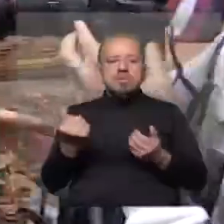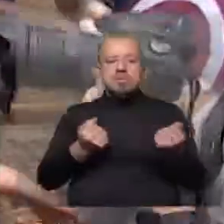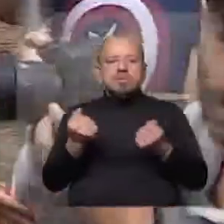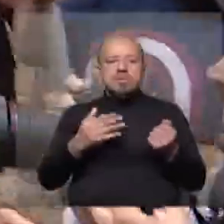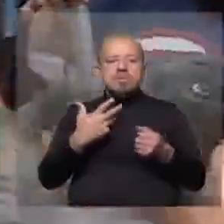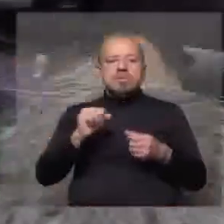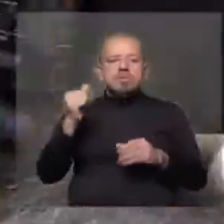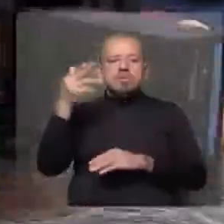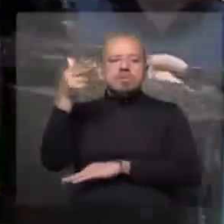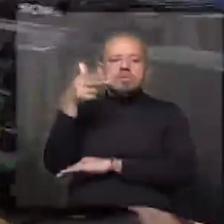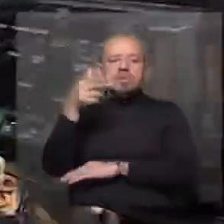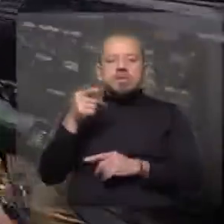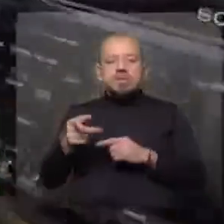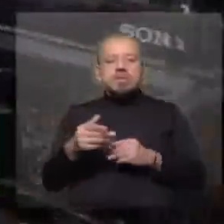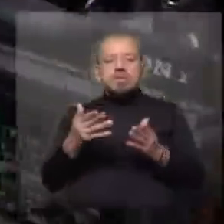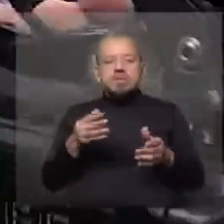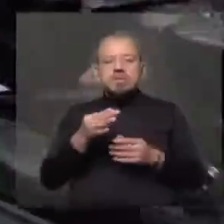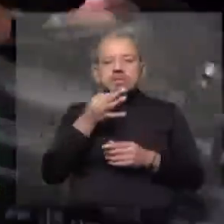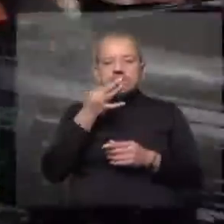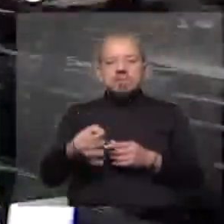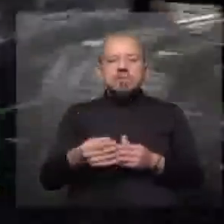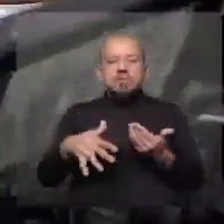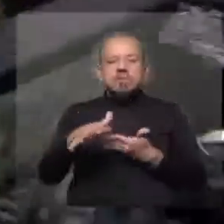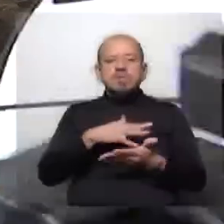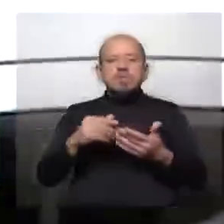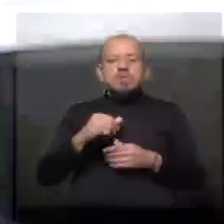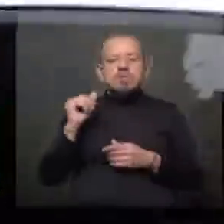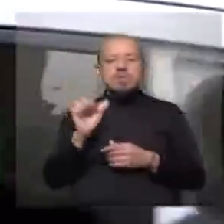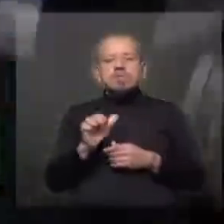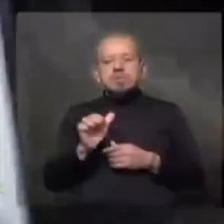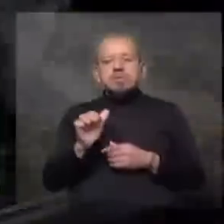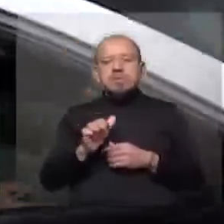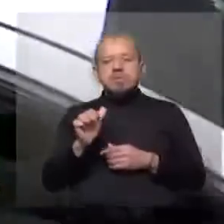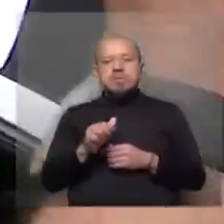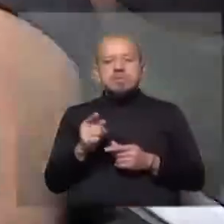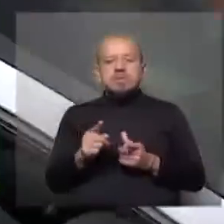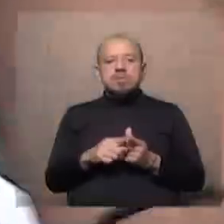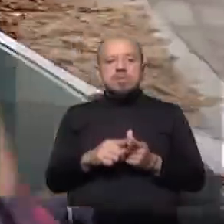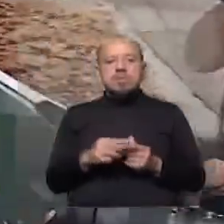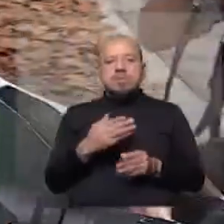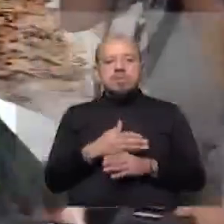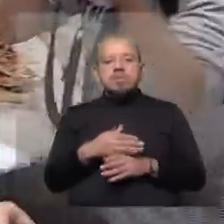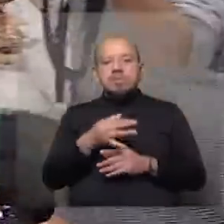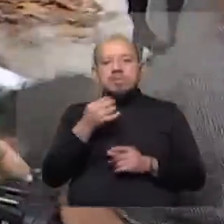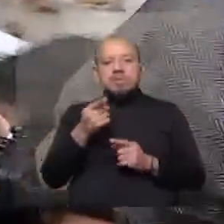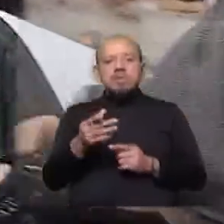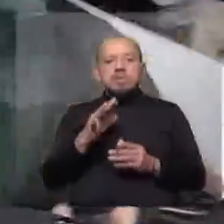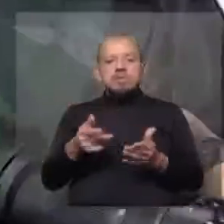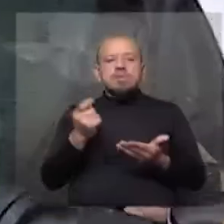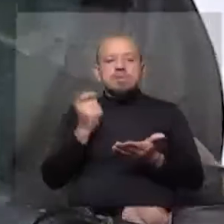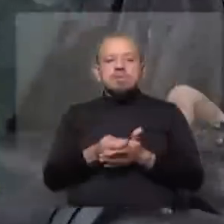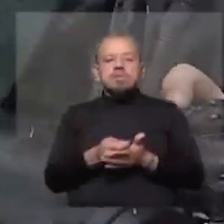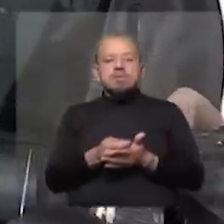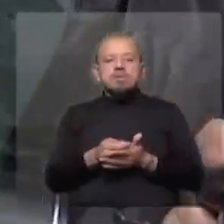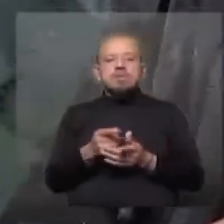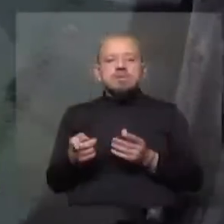hotel sostuvo la víctima que relató una situación de violación por parte de penadés luego dijo me iba a pagar lo dejó por